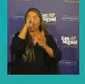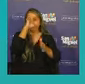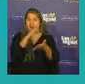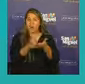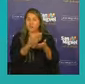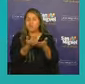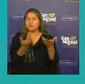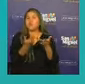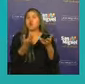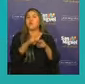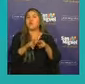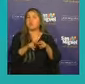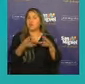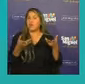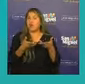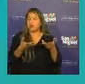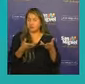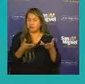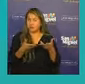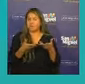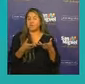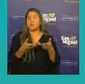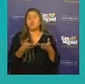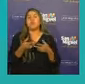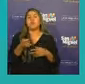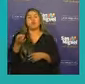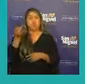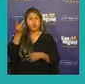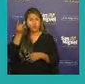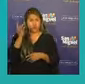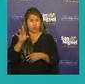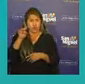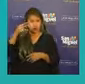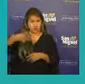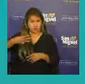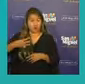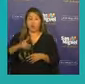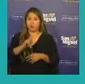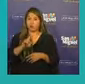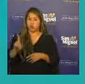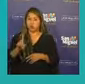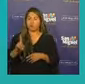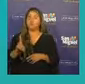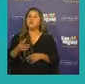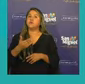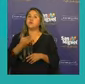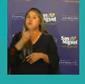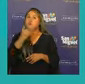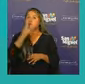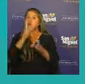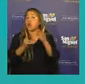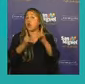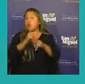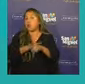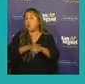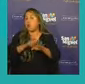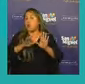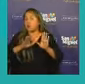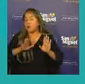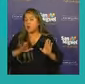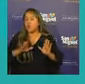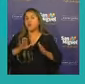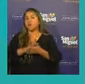un objetivo claro en términos de lo que tenemos que atacar. Y no solo es municipal, sino que en algún momento